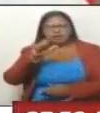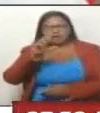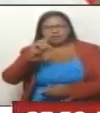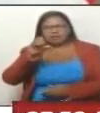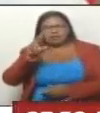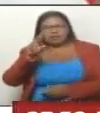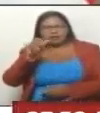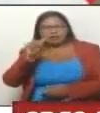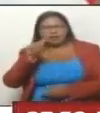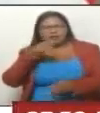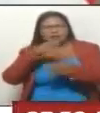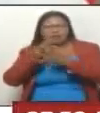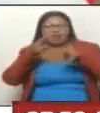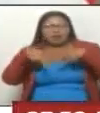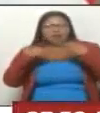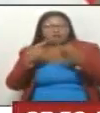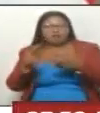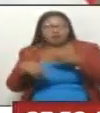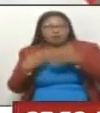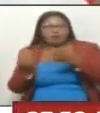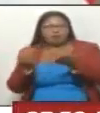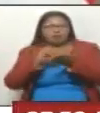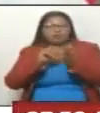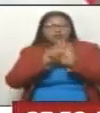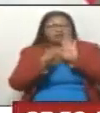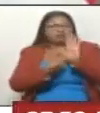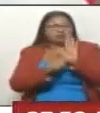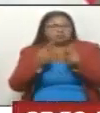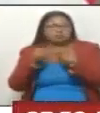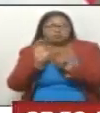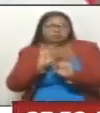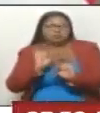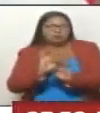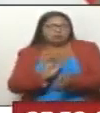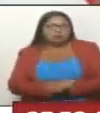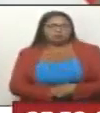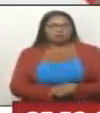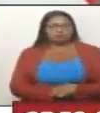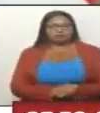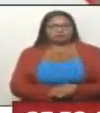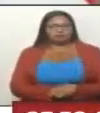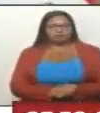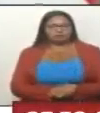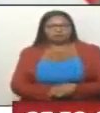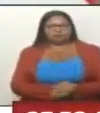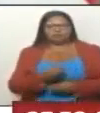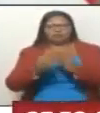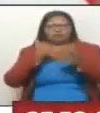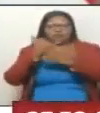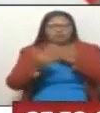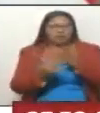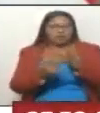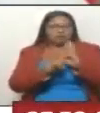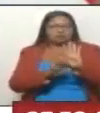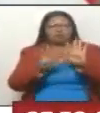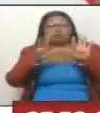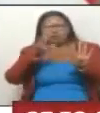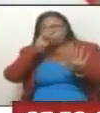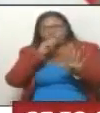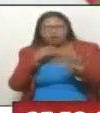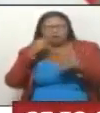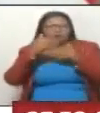a la reforma profunda de la Constitución y no lo hicieron. Hicieron un proyecto, estuvieron como 10 años en